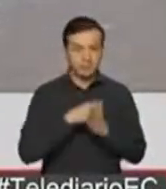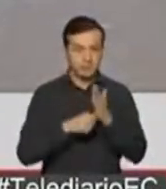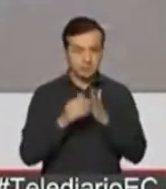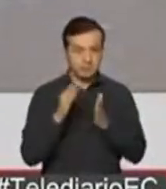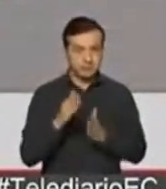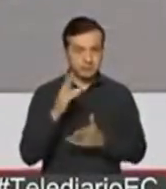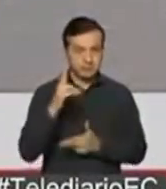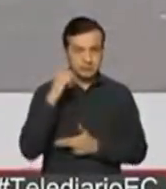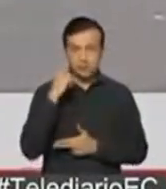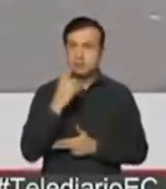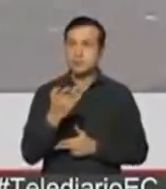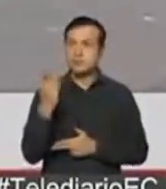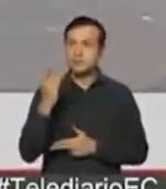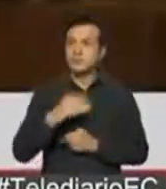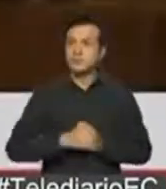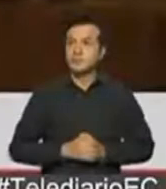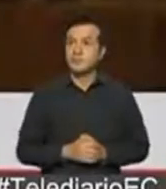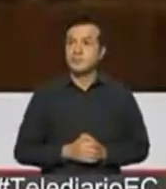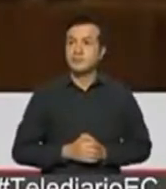defensa